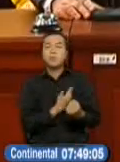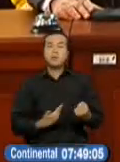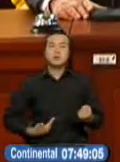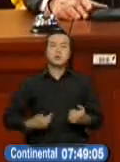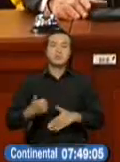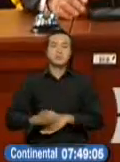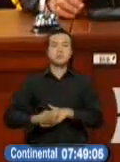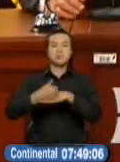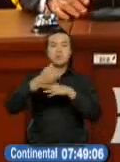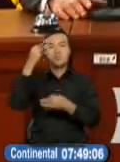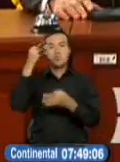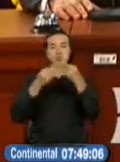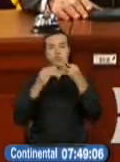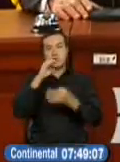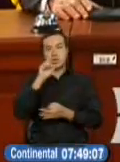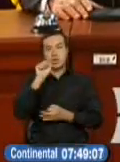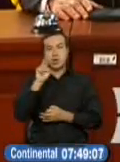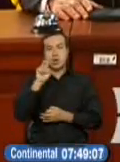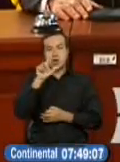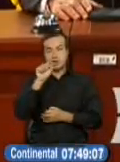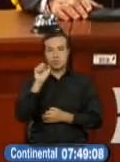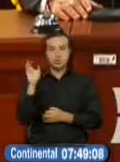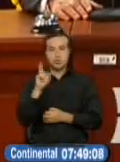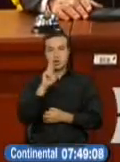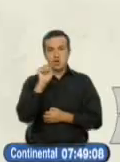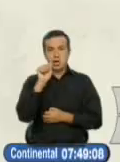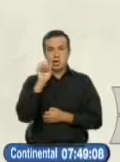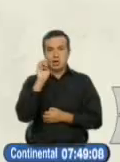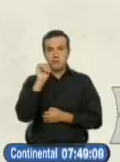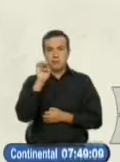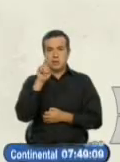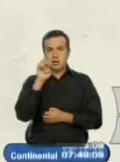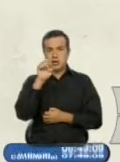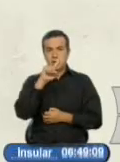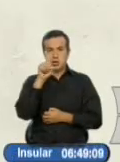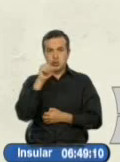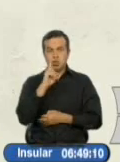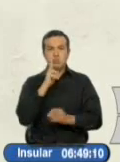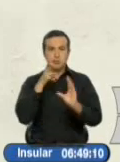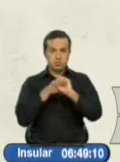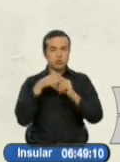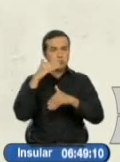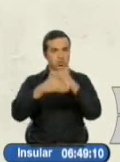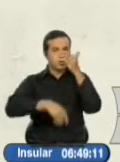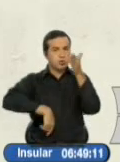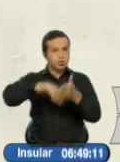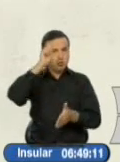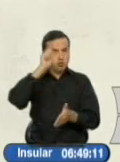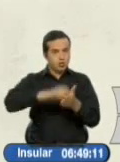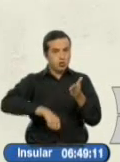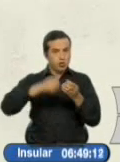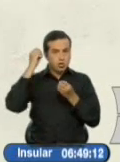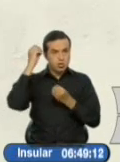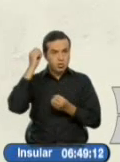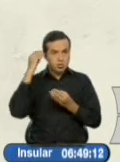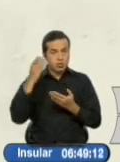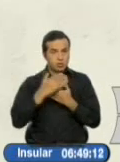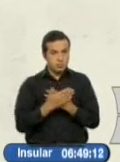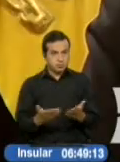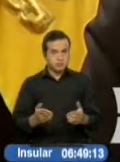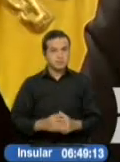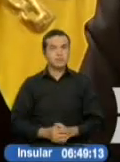Corte Nacional de Justicia, Carlos Ramírez, quien es partidario de que vuelvan a incorporarse en los procesos de contratación los informes previos de